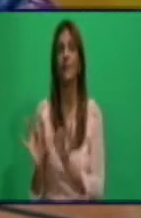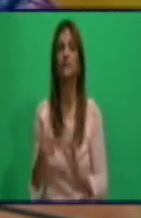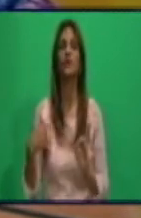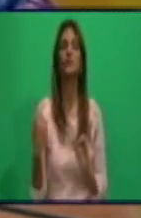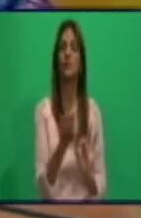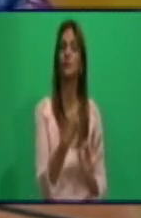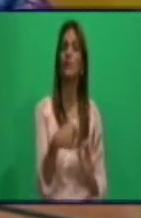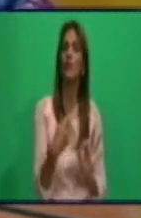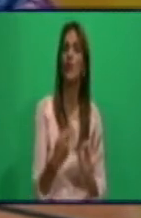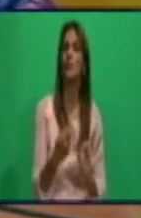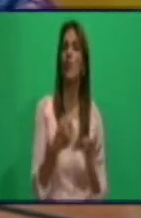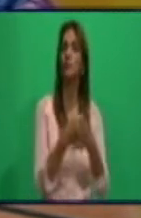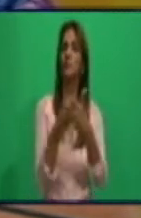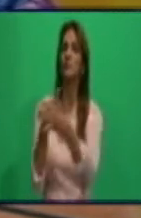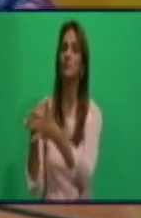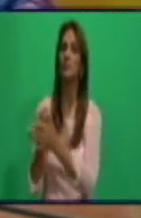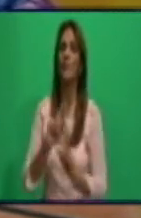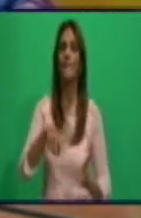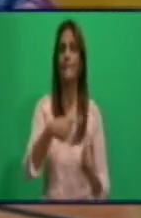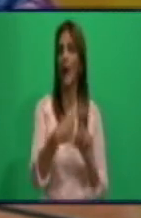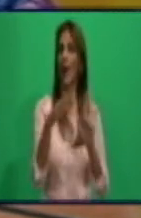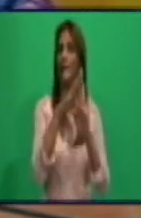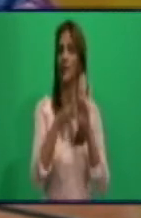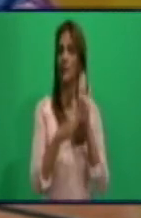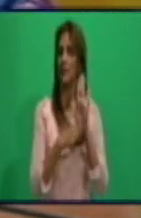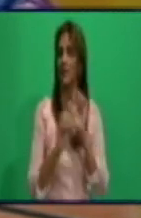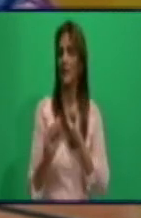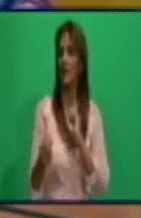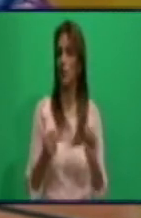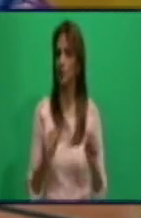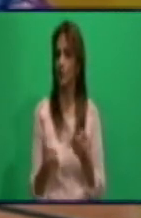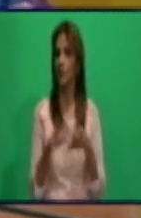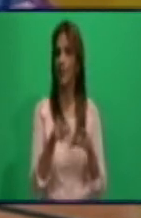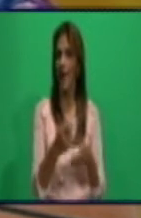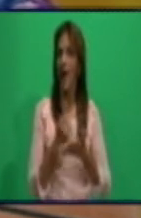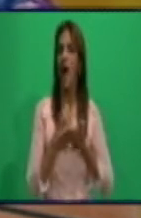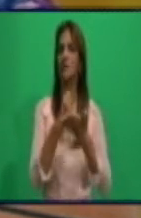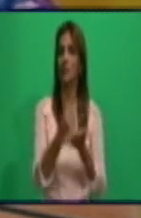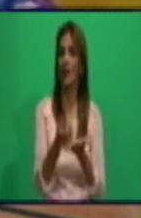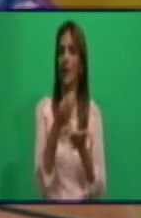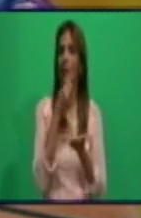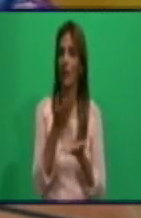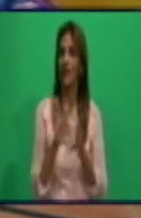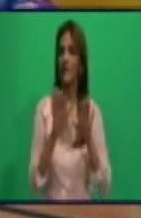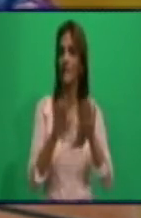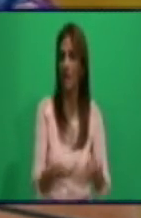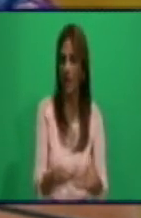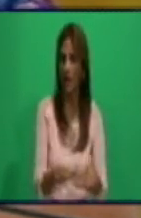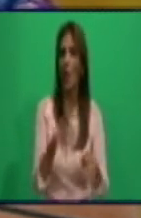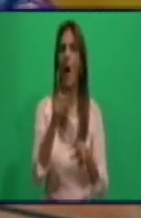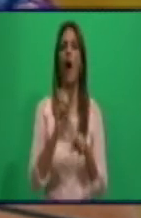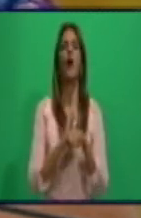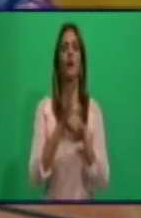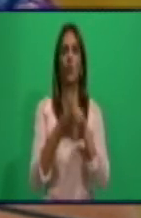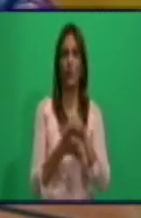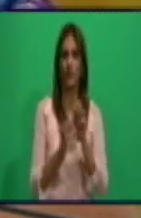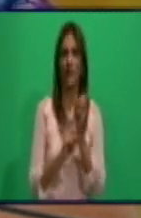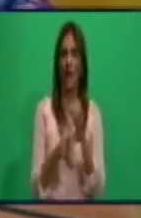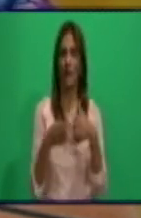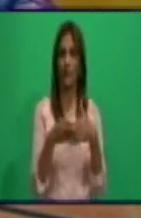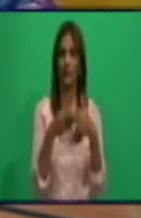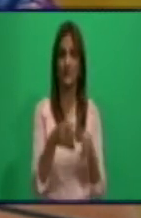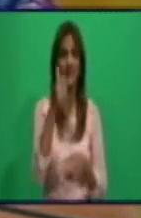medidas de control que son las que van a contribuir a que le podamos poner freno entre todos como bien decías este ha sido un fin de semana intenso